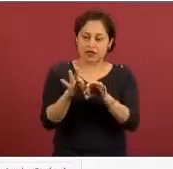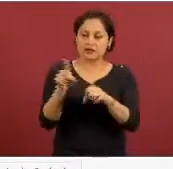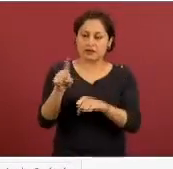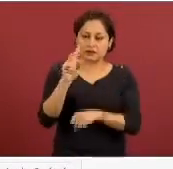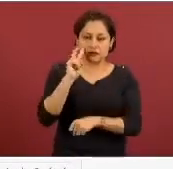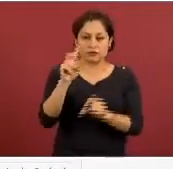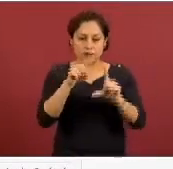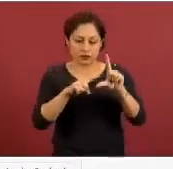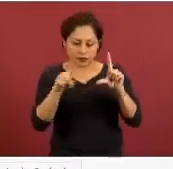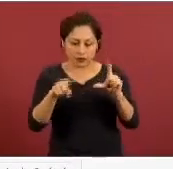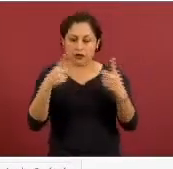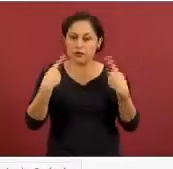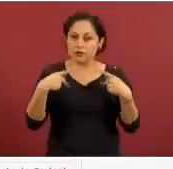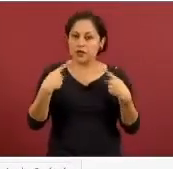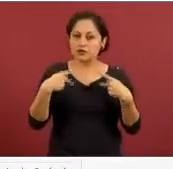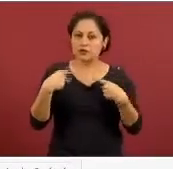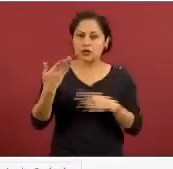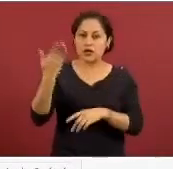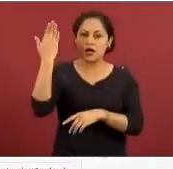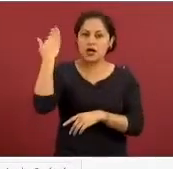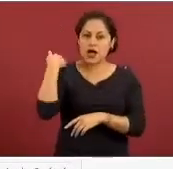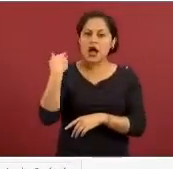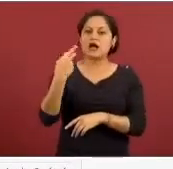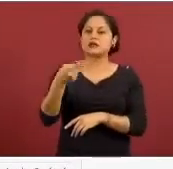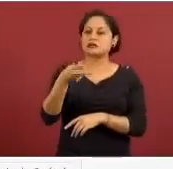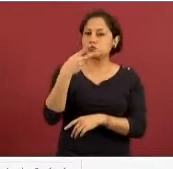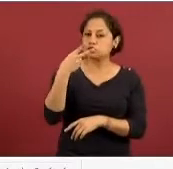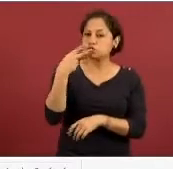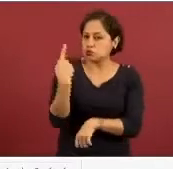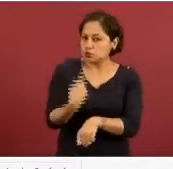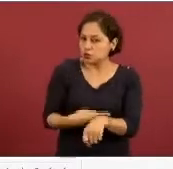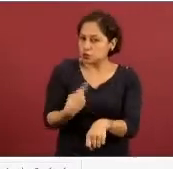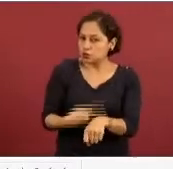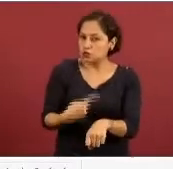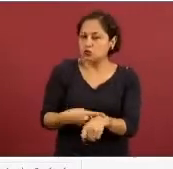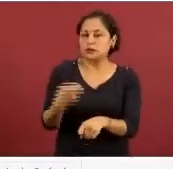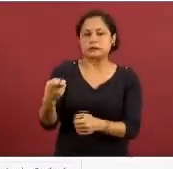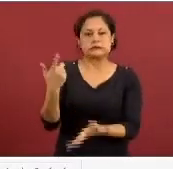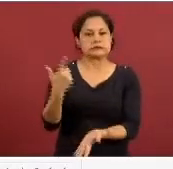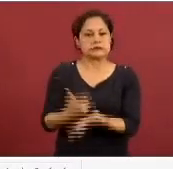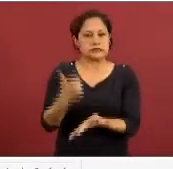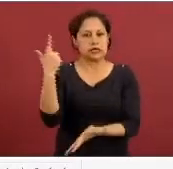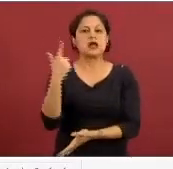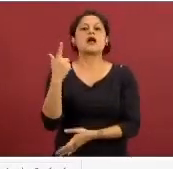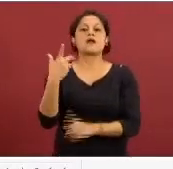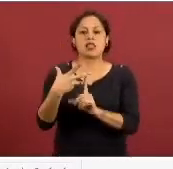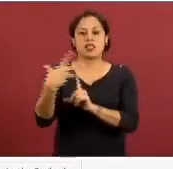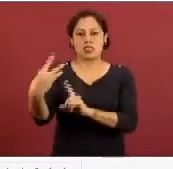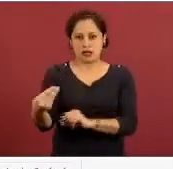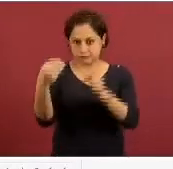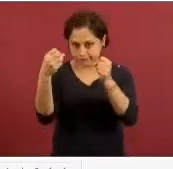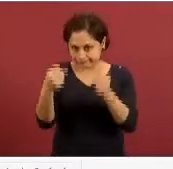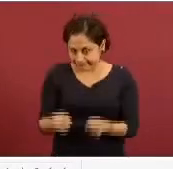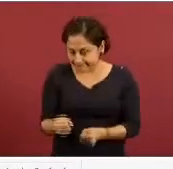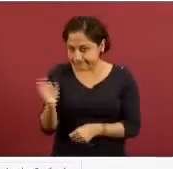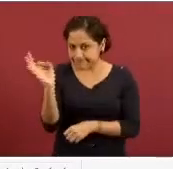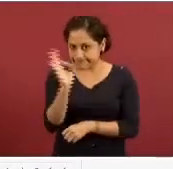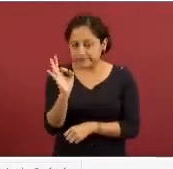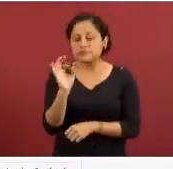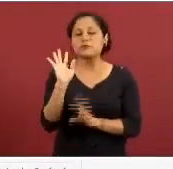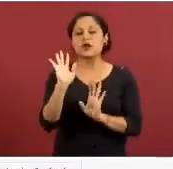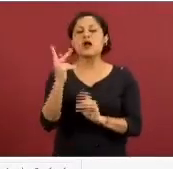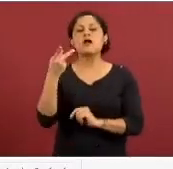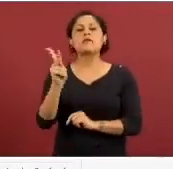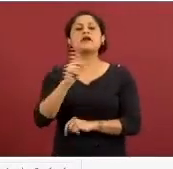personas que tienen tabaquismo es un gran factor de riesgo en este momento como tal. Faltan, por supuesto, muchos estudios